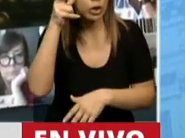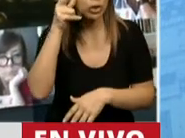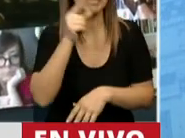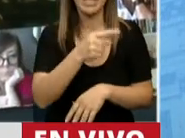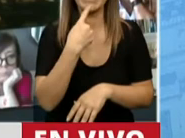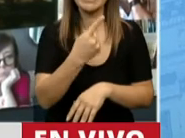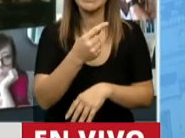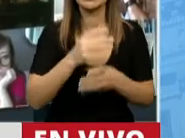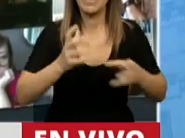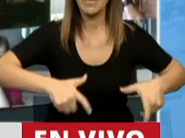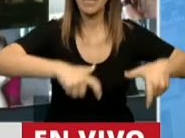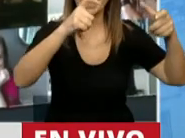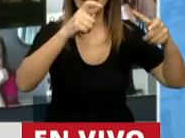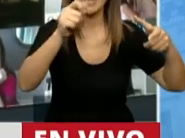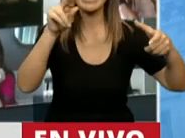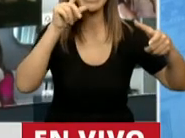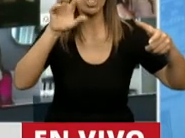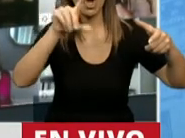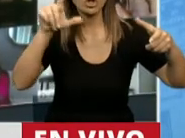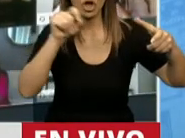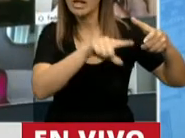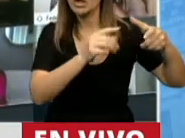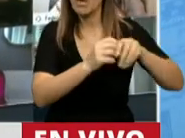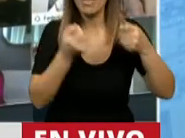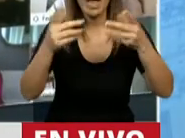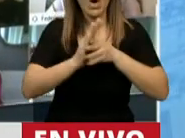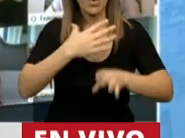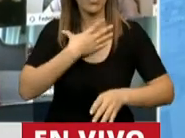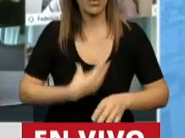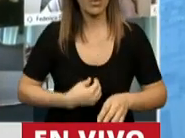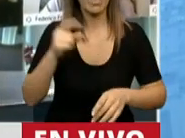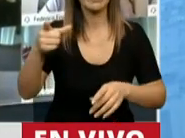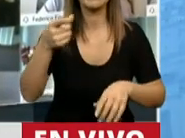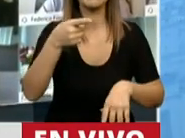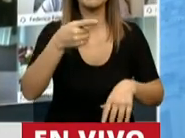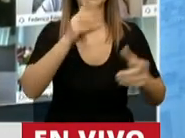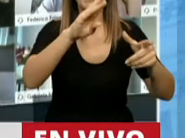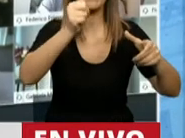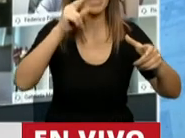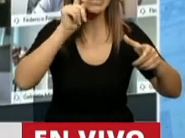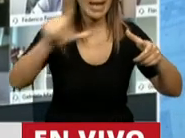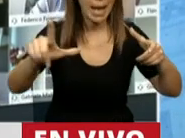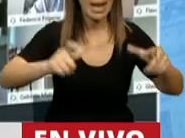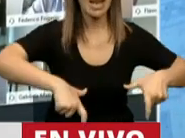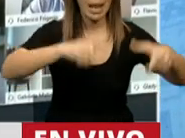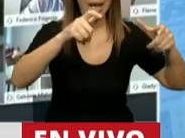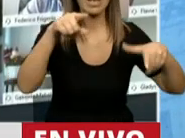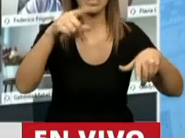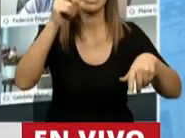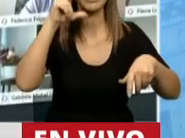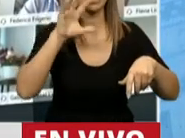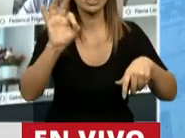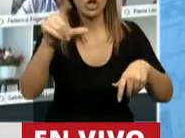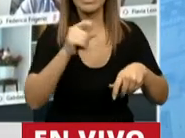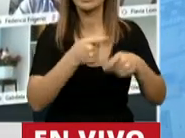establece barril criollo, que fue un alivio para las provincias, donde se le exigía a las productoras, a las empresas productoras, el mantenimiento de los puestos de trabajo y el